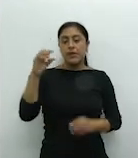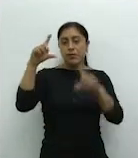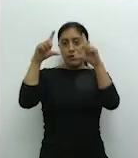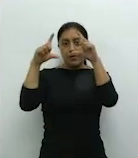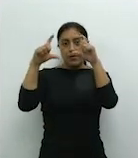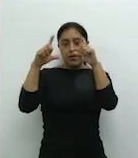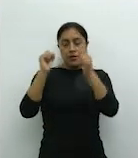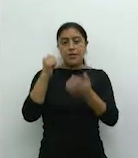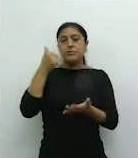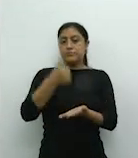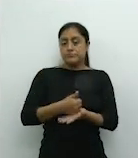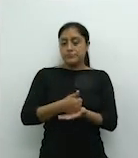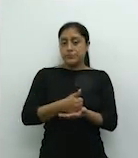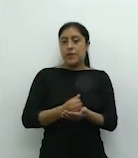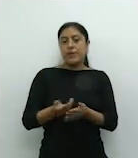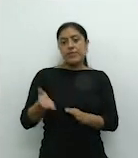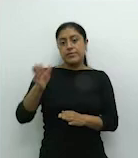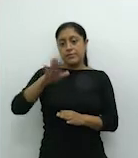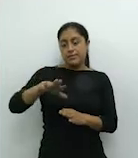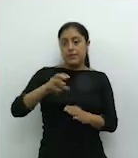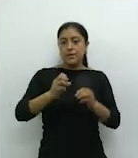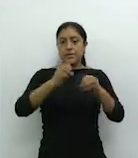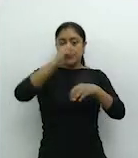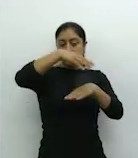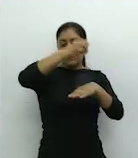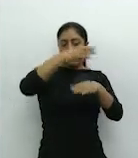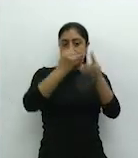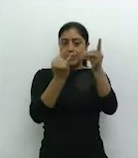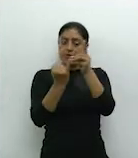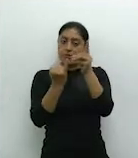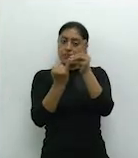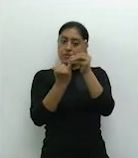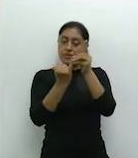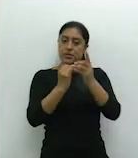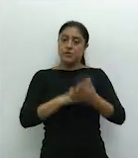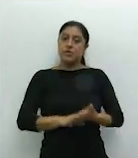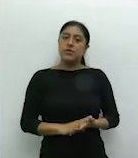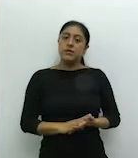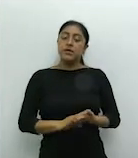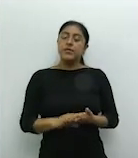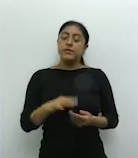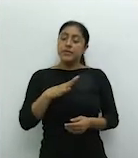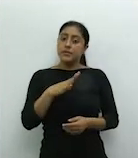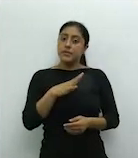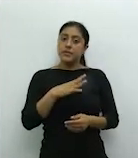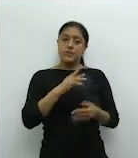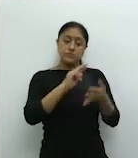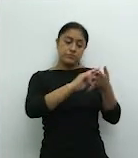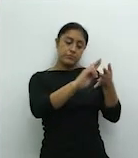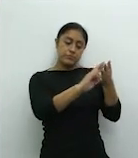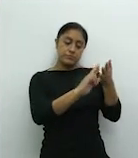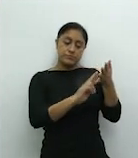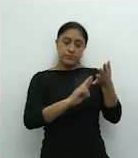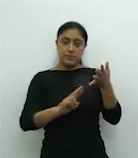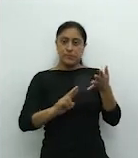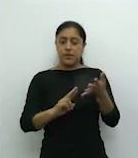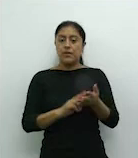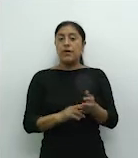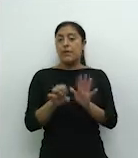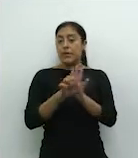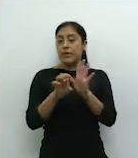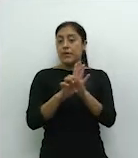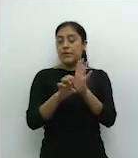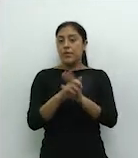Para que una fotografía sea aceptada y luego ser impresa en el documento personal de identificación, tiene que cumplir con varias